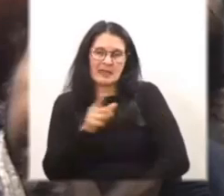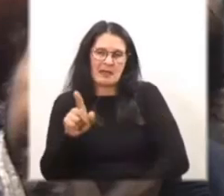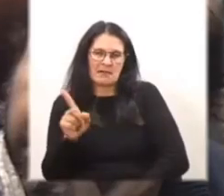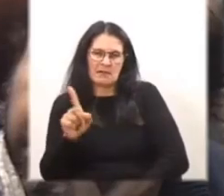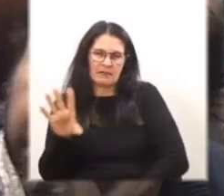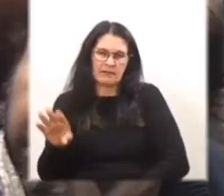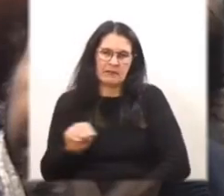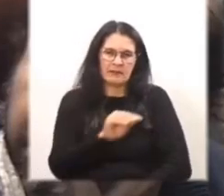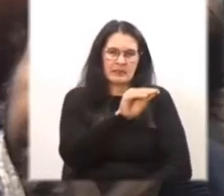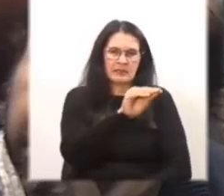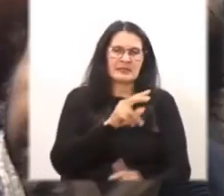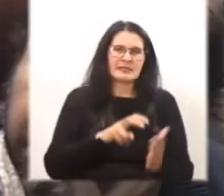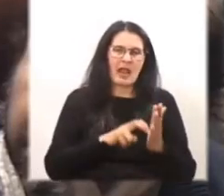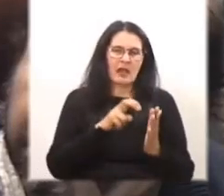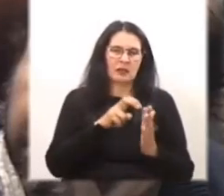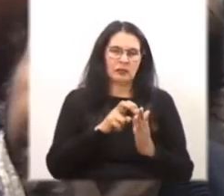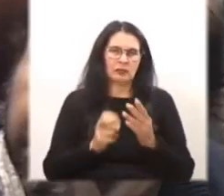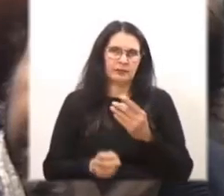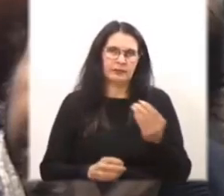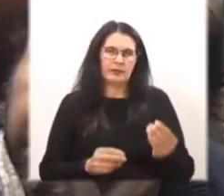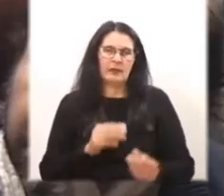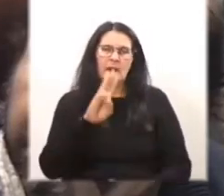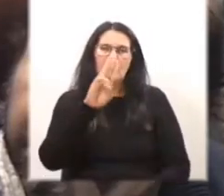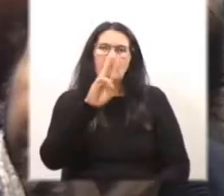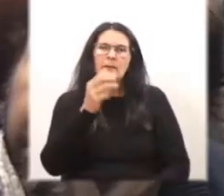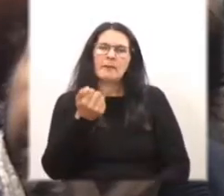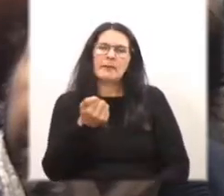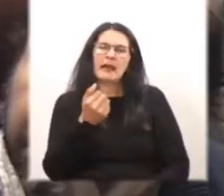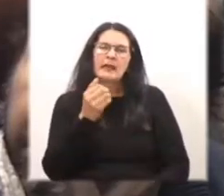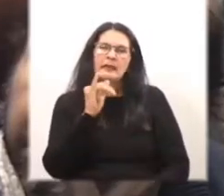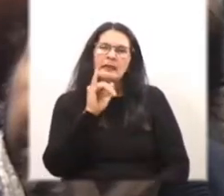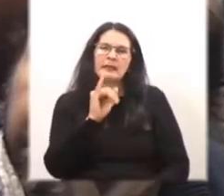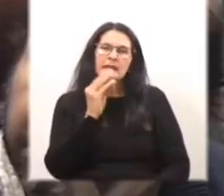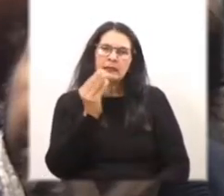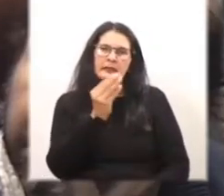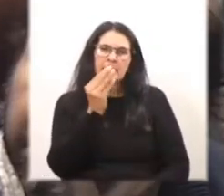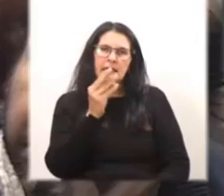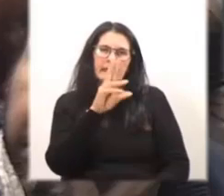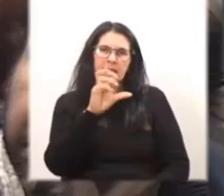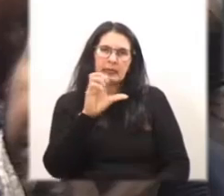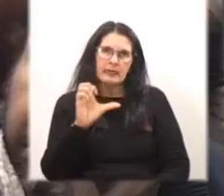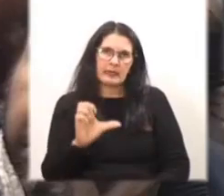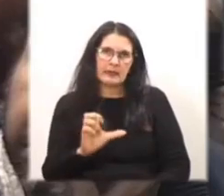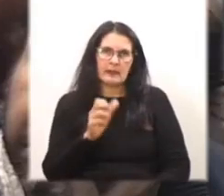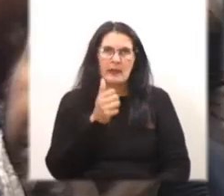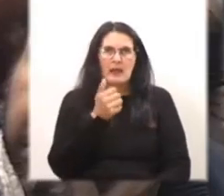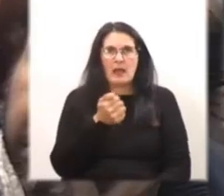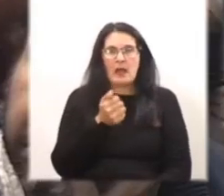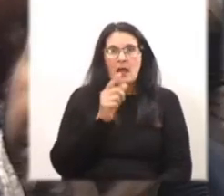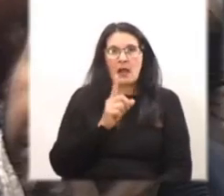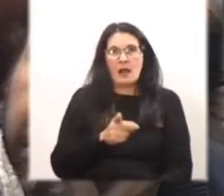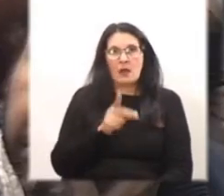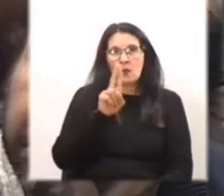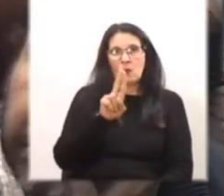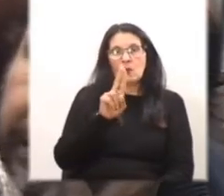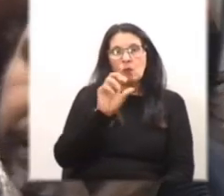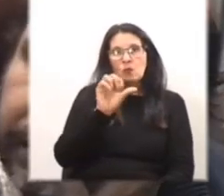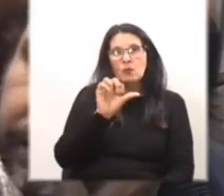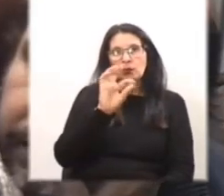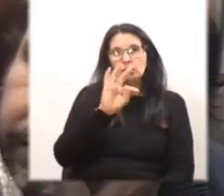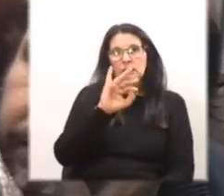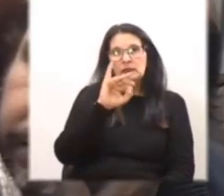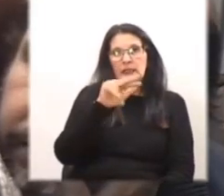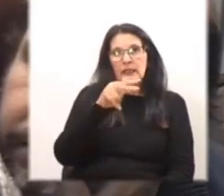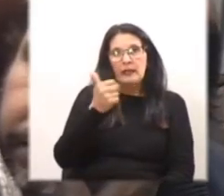Grande, Enzo Paique, Hugo Previale, Agustina Canela, que la conocemos porque ha